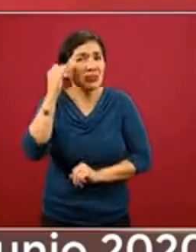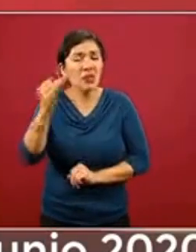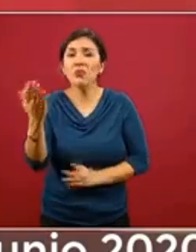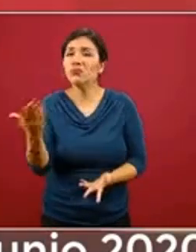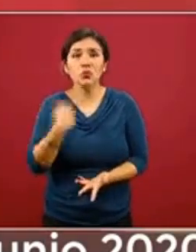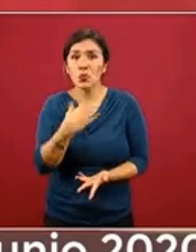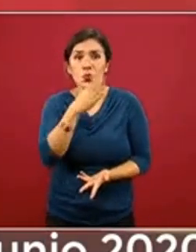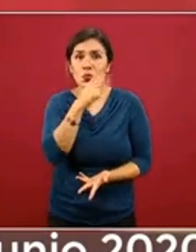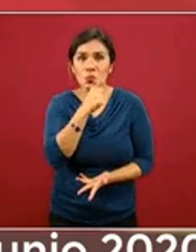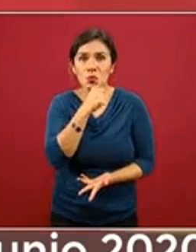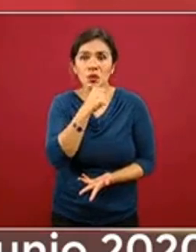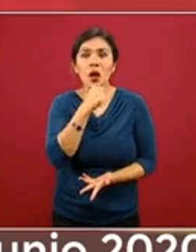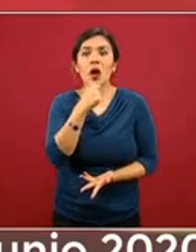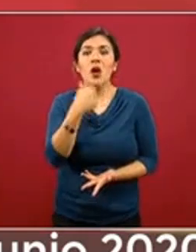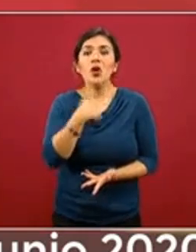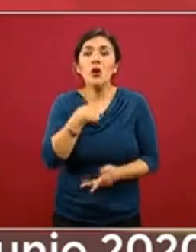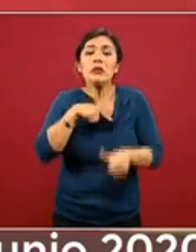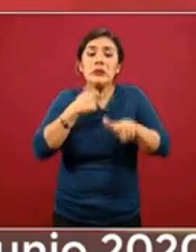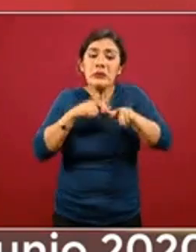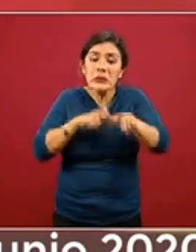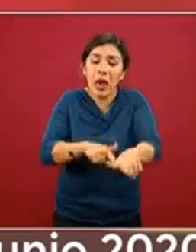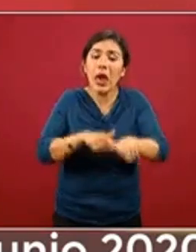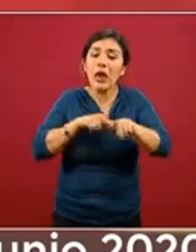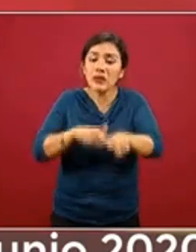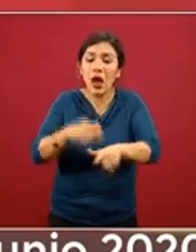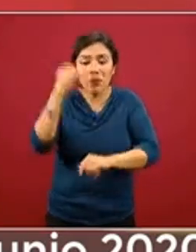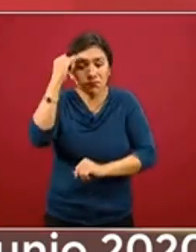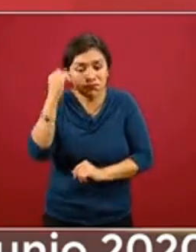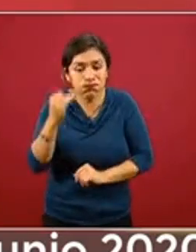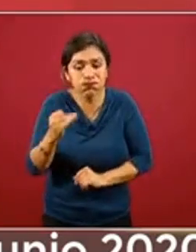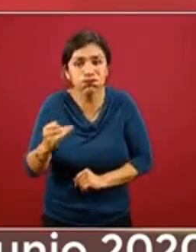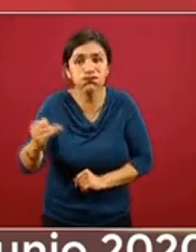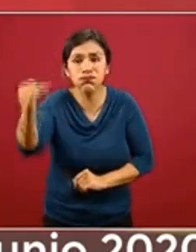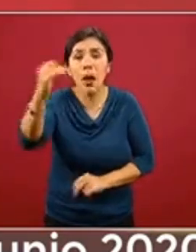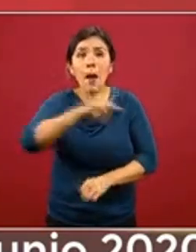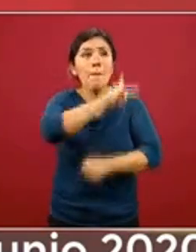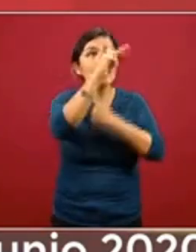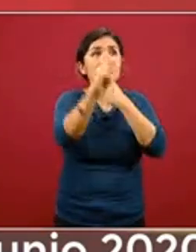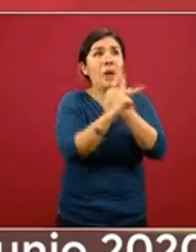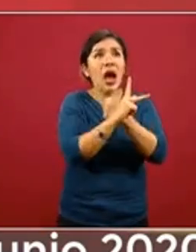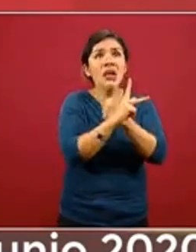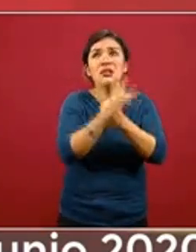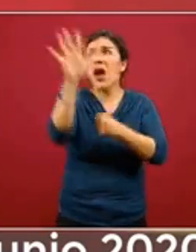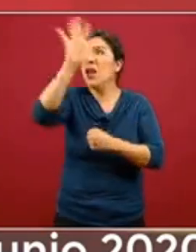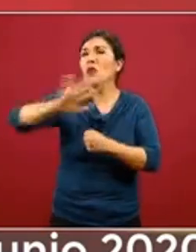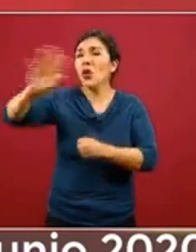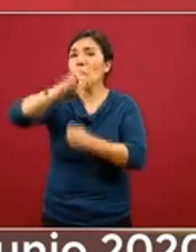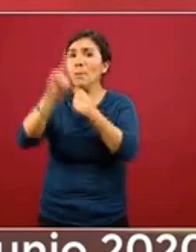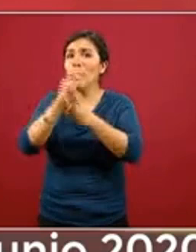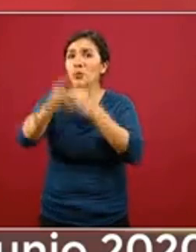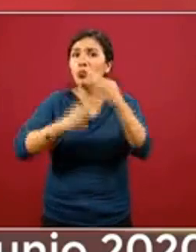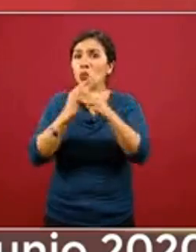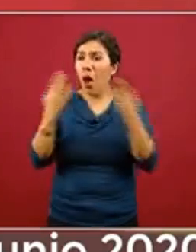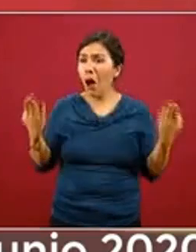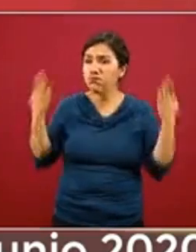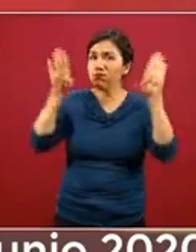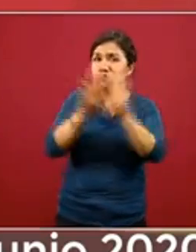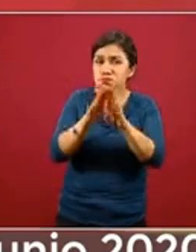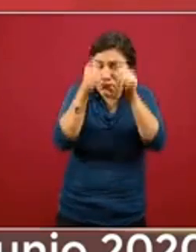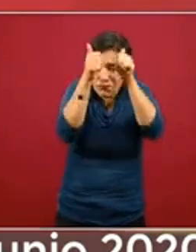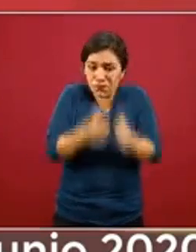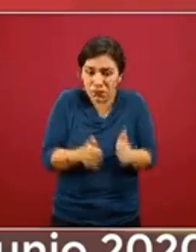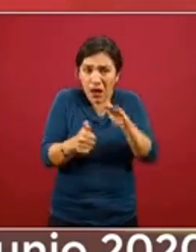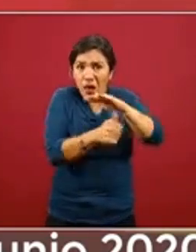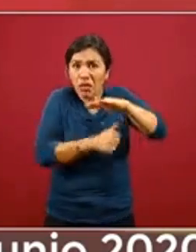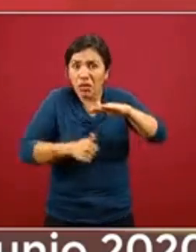no podemos estar perpetuamente con ni el país ni los demás países cerrados o